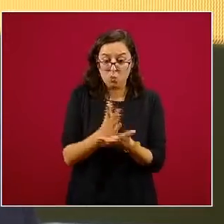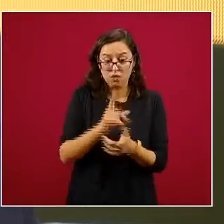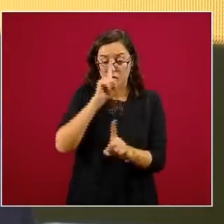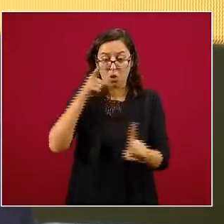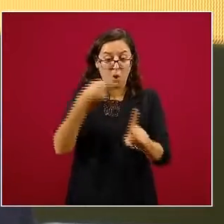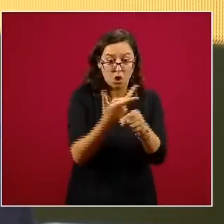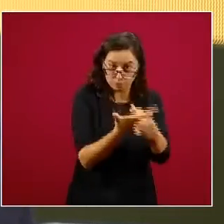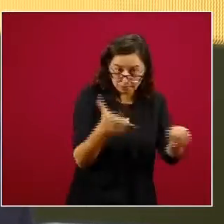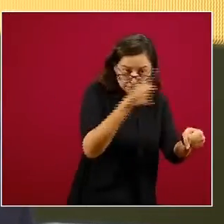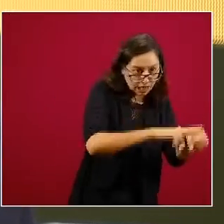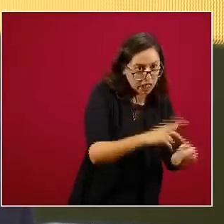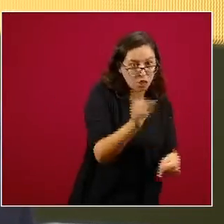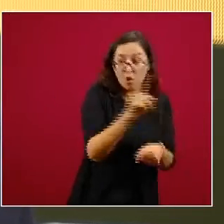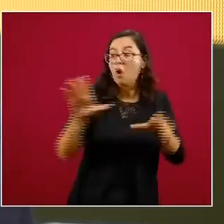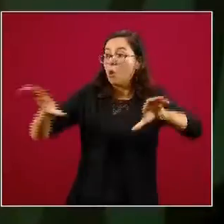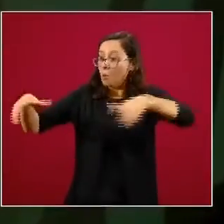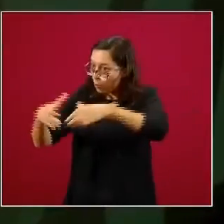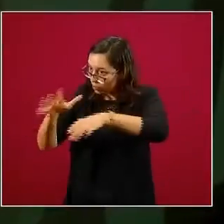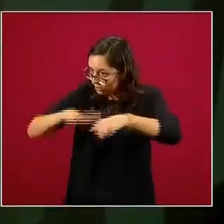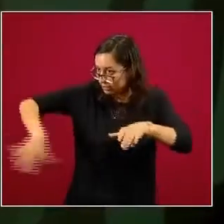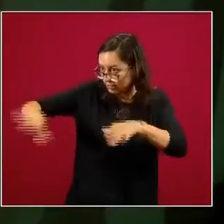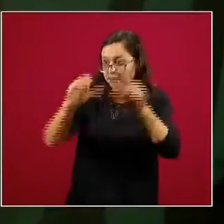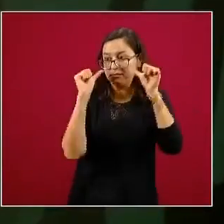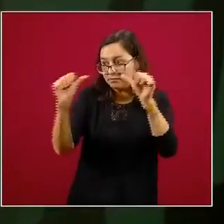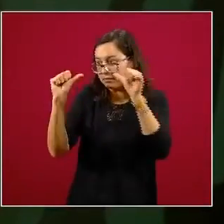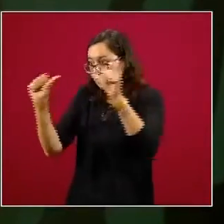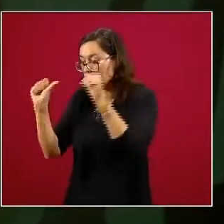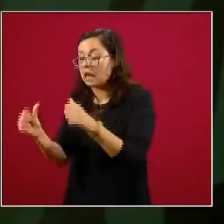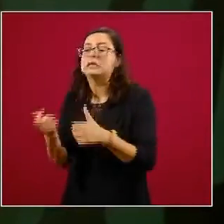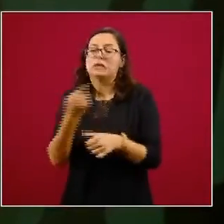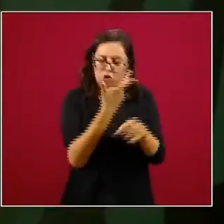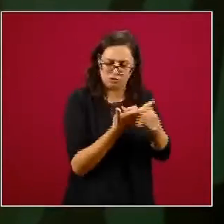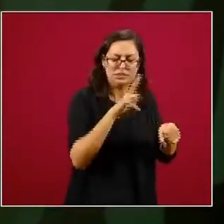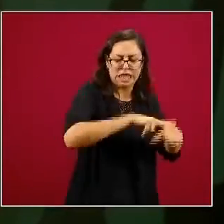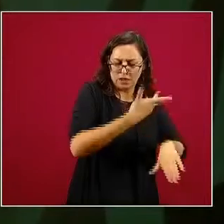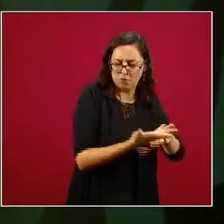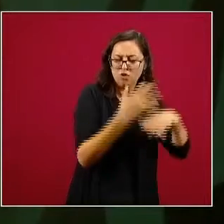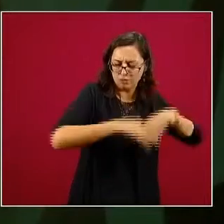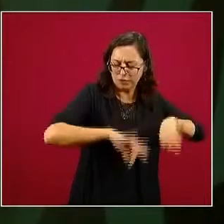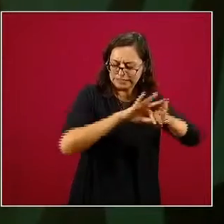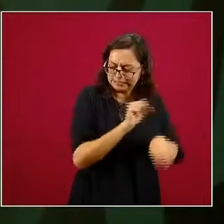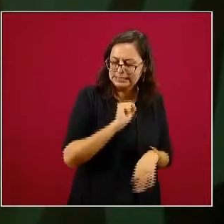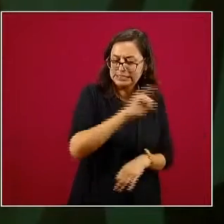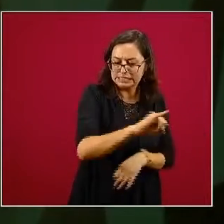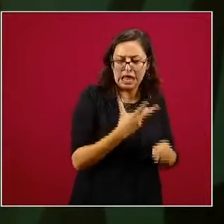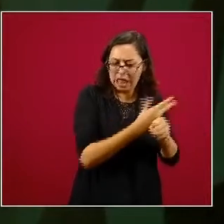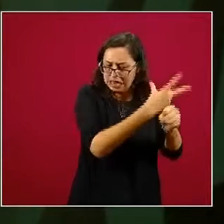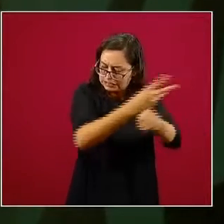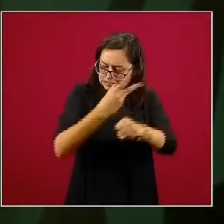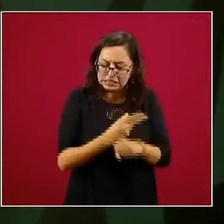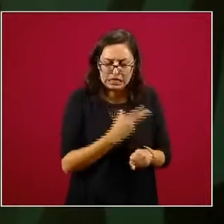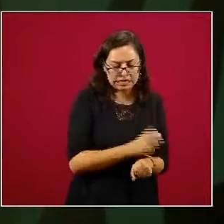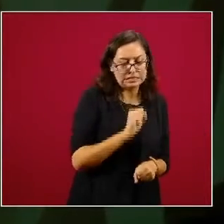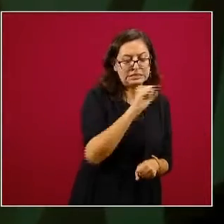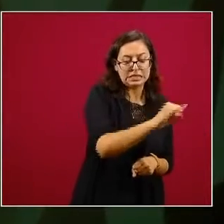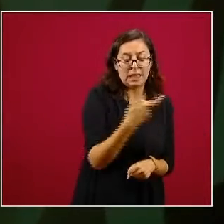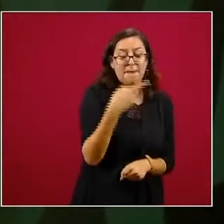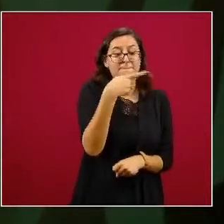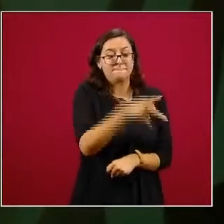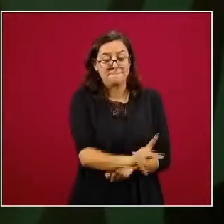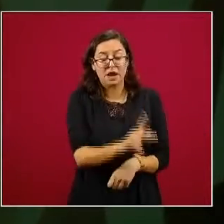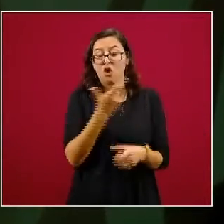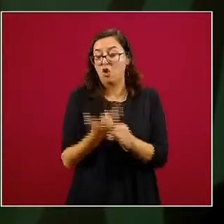tener. La segunda razón es lo ya explicado por el doctor López-Gatell y el doctor López Ridaura en su momento. Salvar